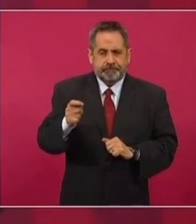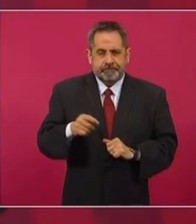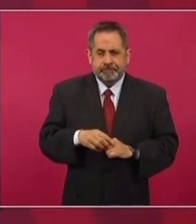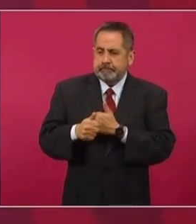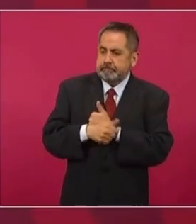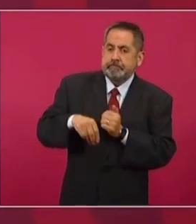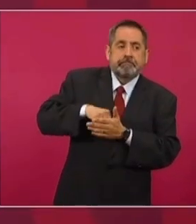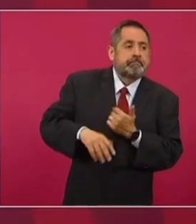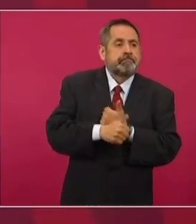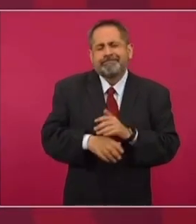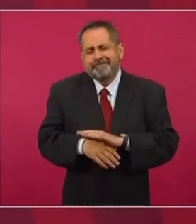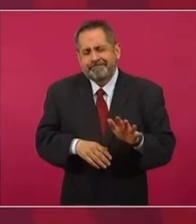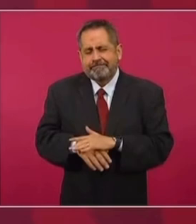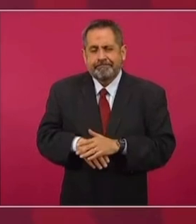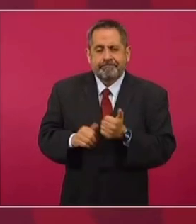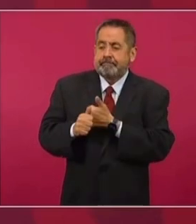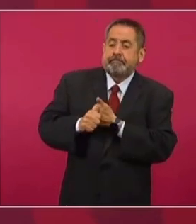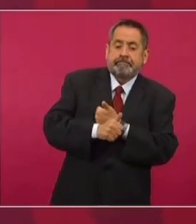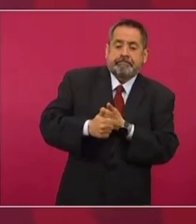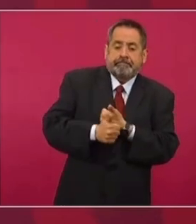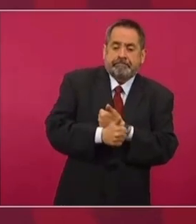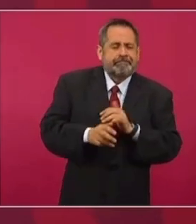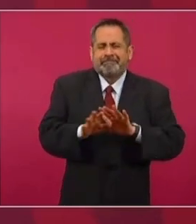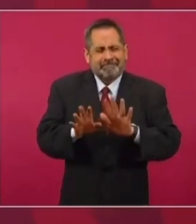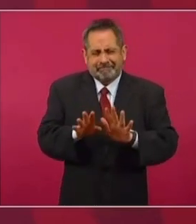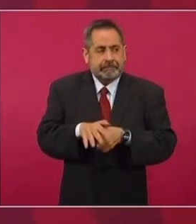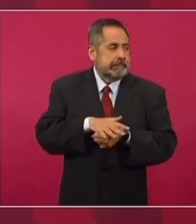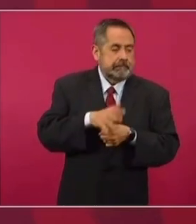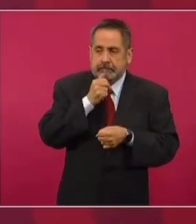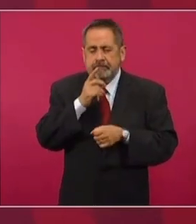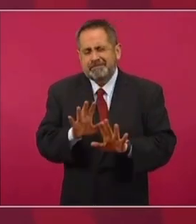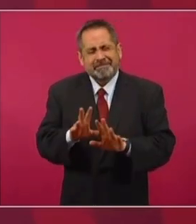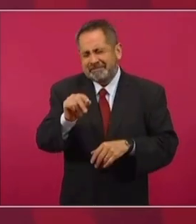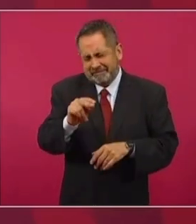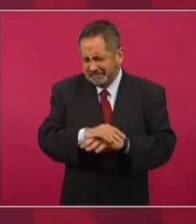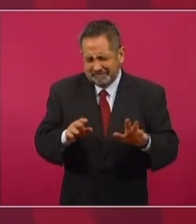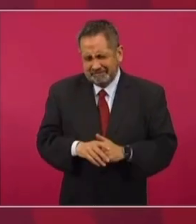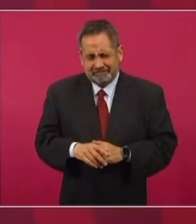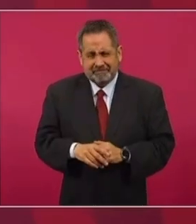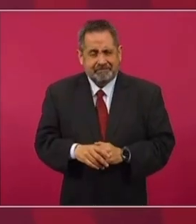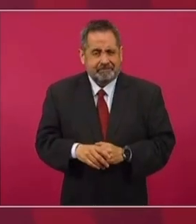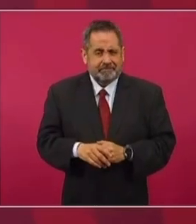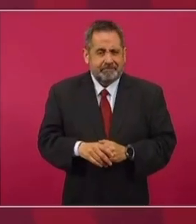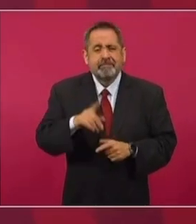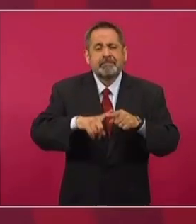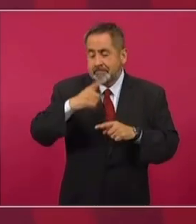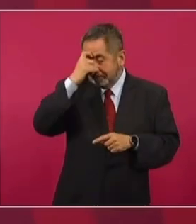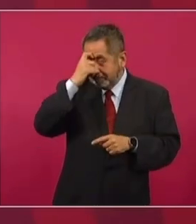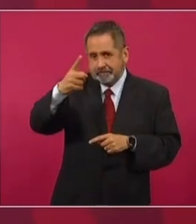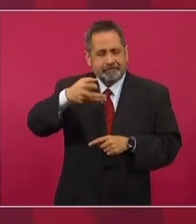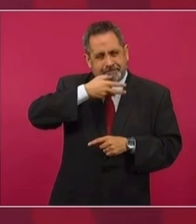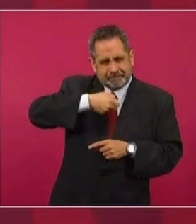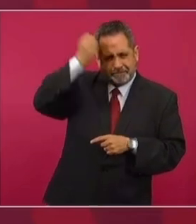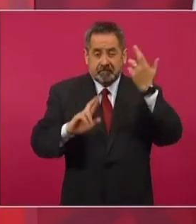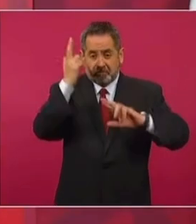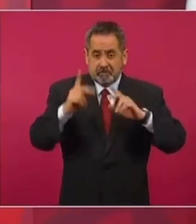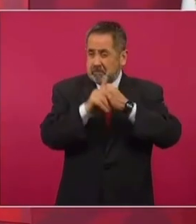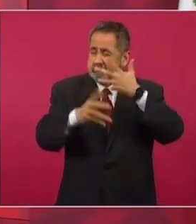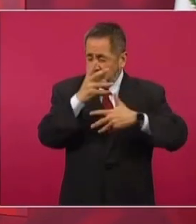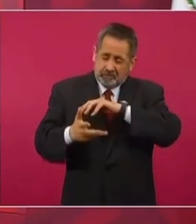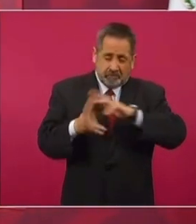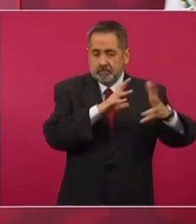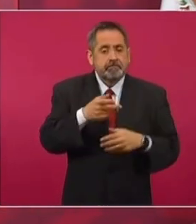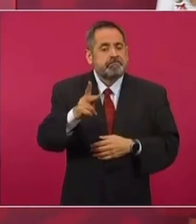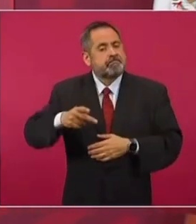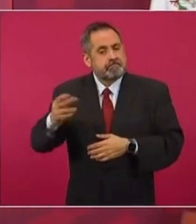ocultar nada, no debe haber tapadismo. Eso lo inventó Porfirio Díaz. Esas